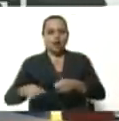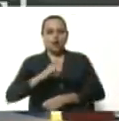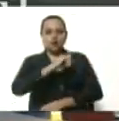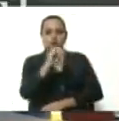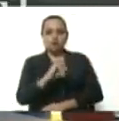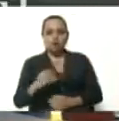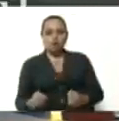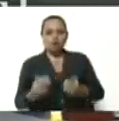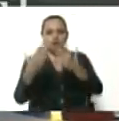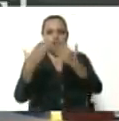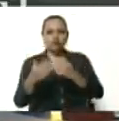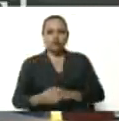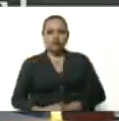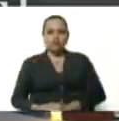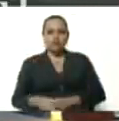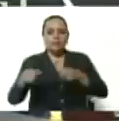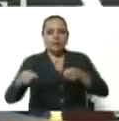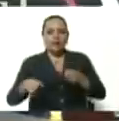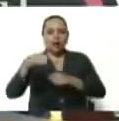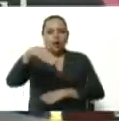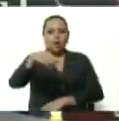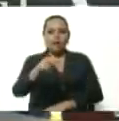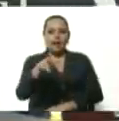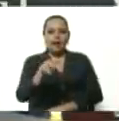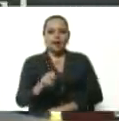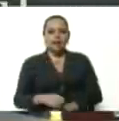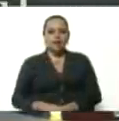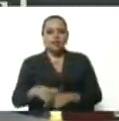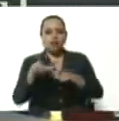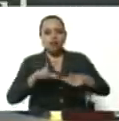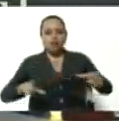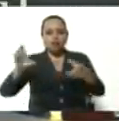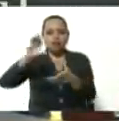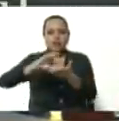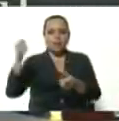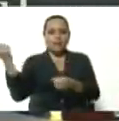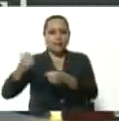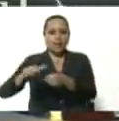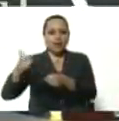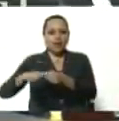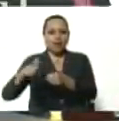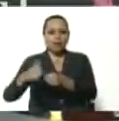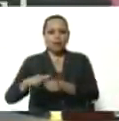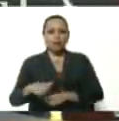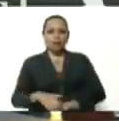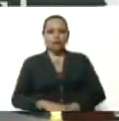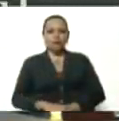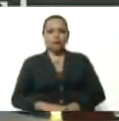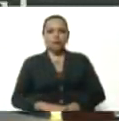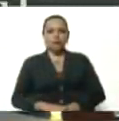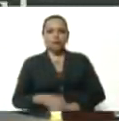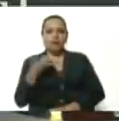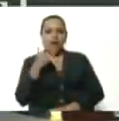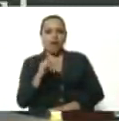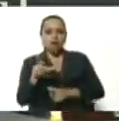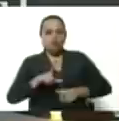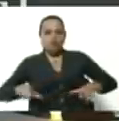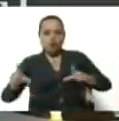del mercado de Mara, el foco del casco central de Maracaibo, ¿verdad? Ahí tenemos un foco